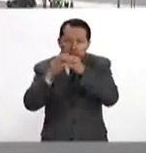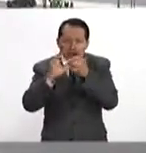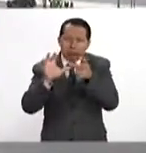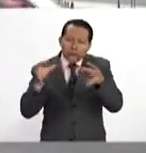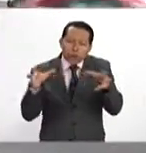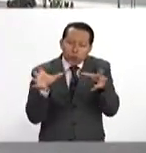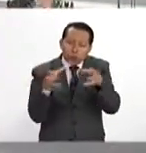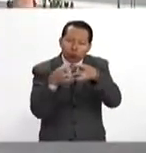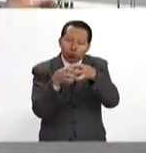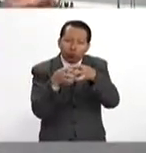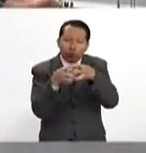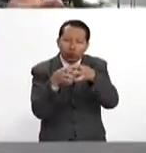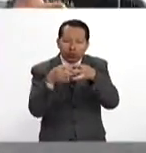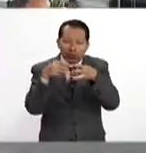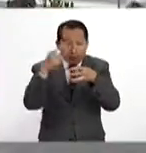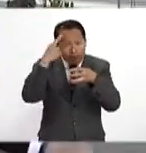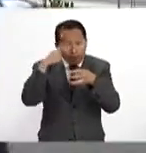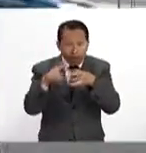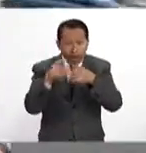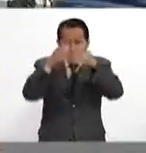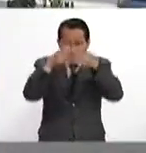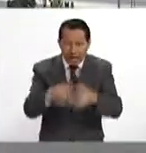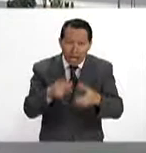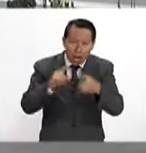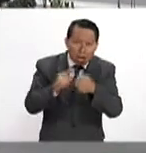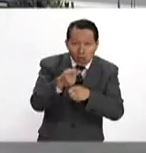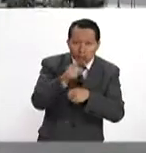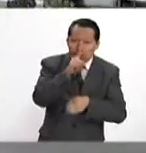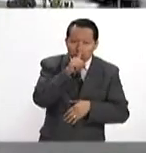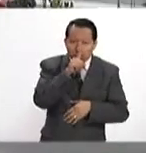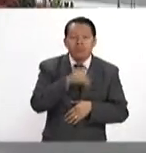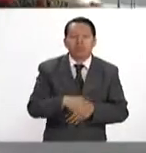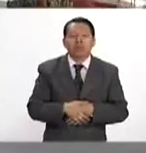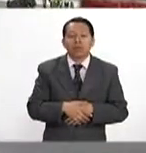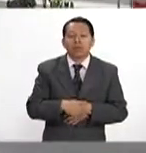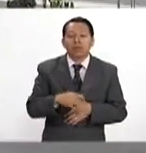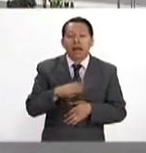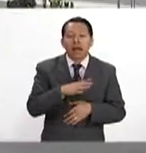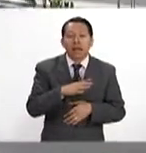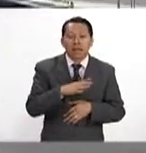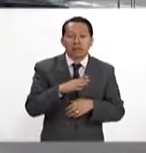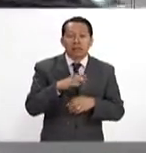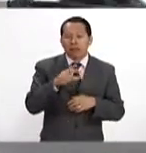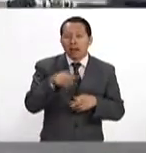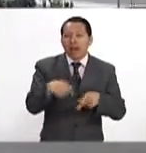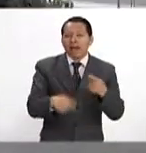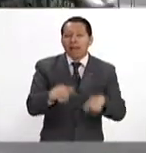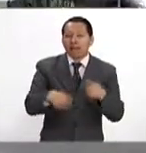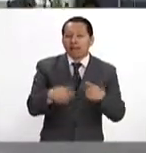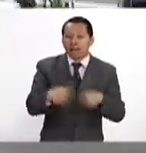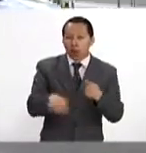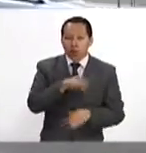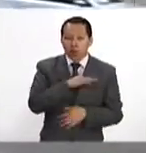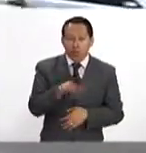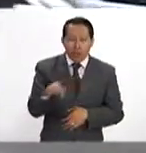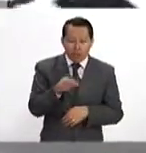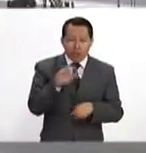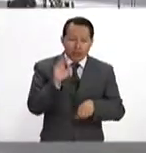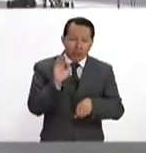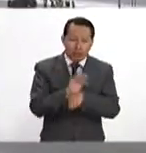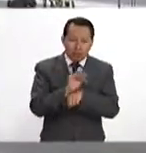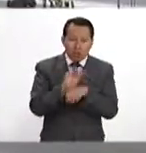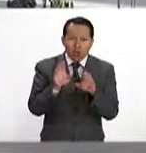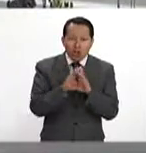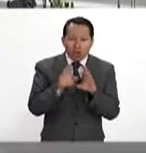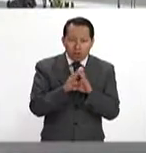se mantenga, no se toca para nada. El aislante es un plástico reciclado que transformamos puros